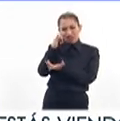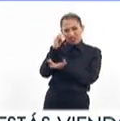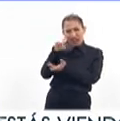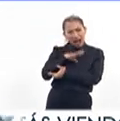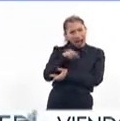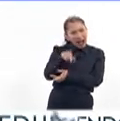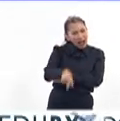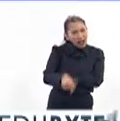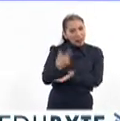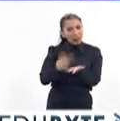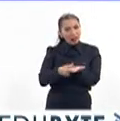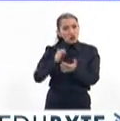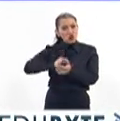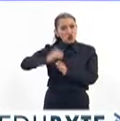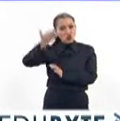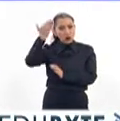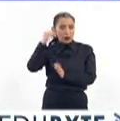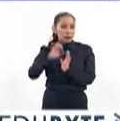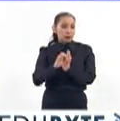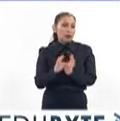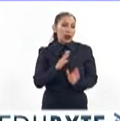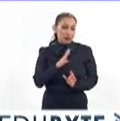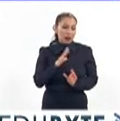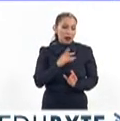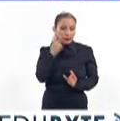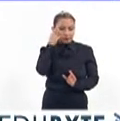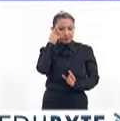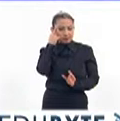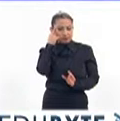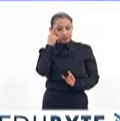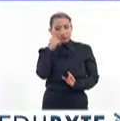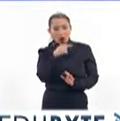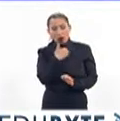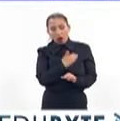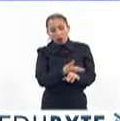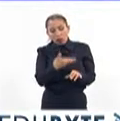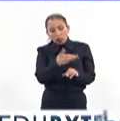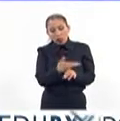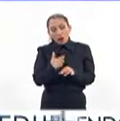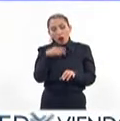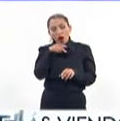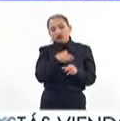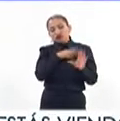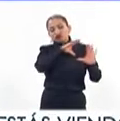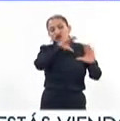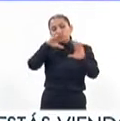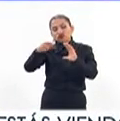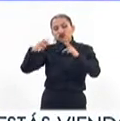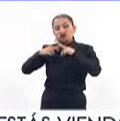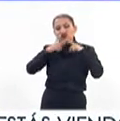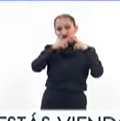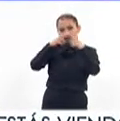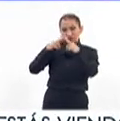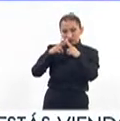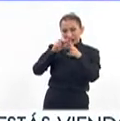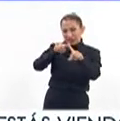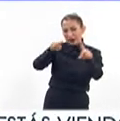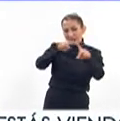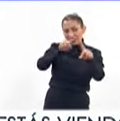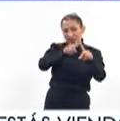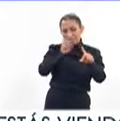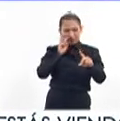mimetizadas sin saberlo. Hubo, desde luego, a conciencia totalmente un proceso de evangelización con